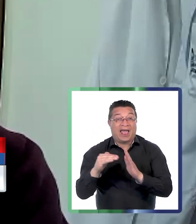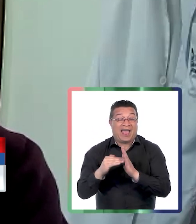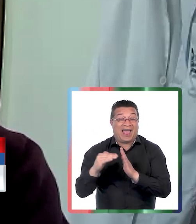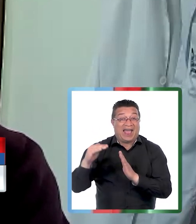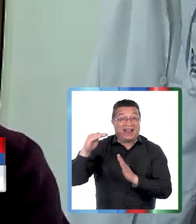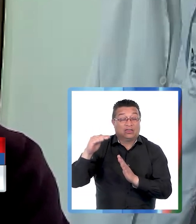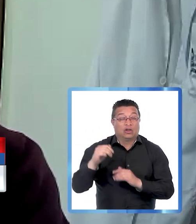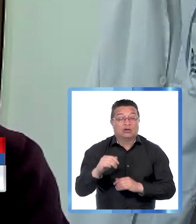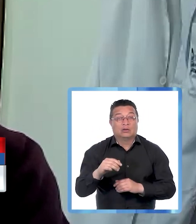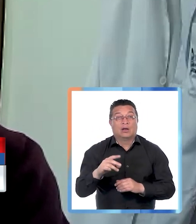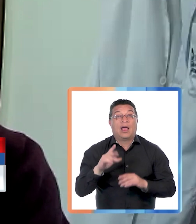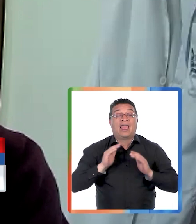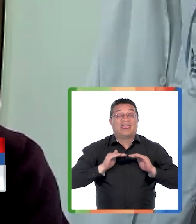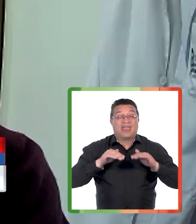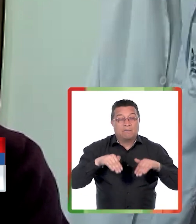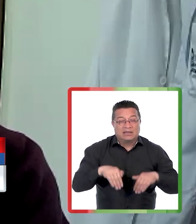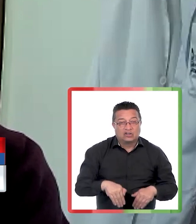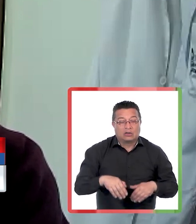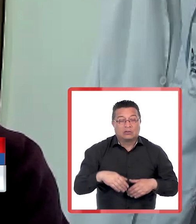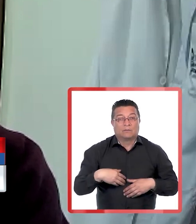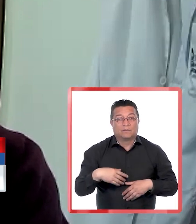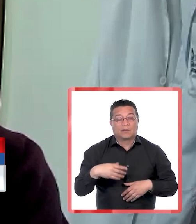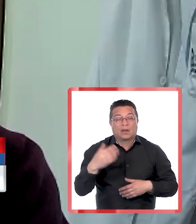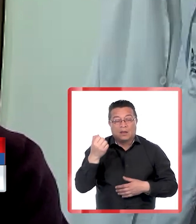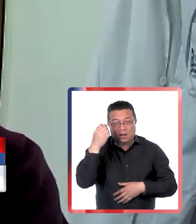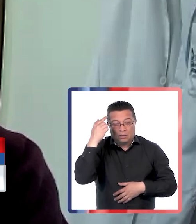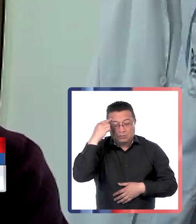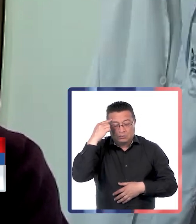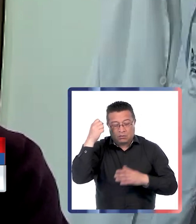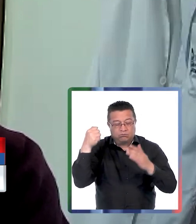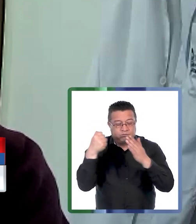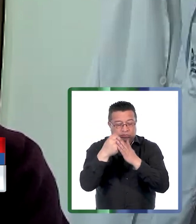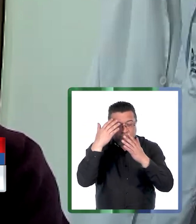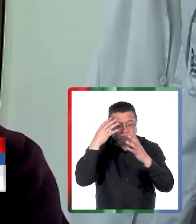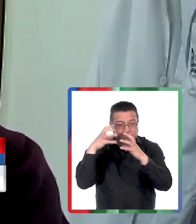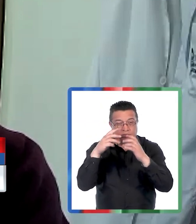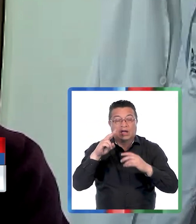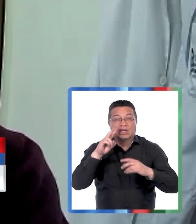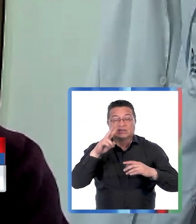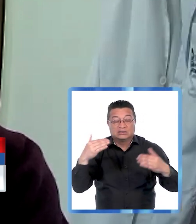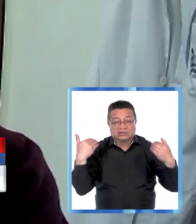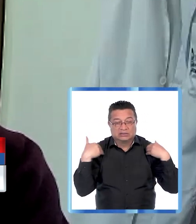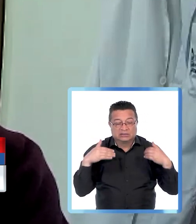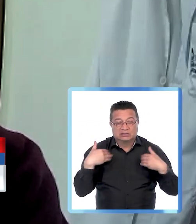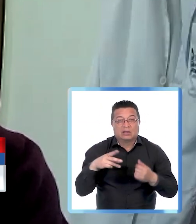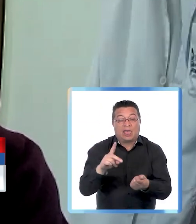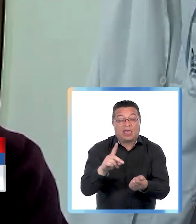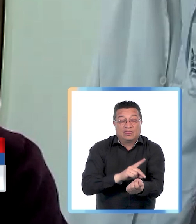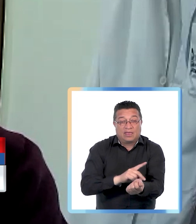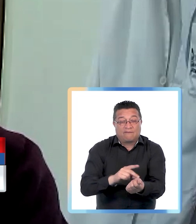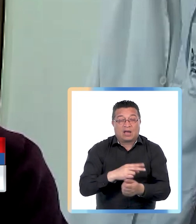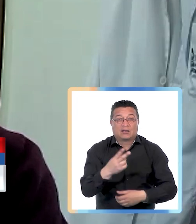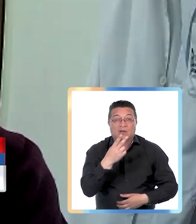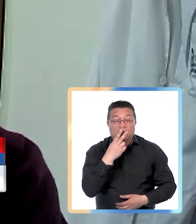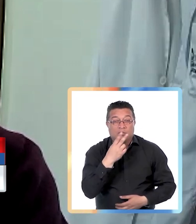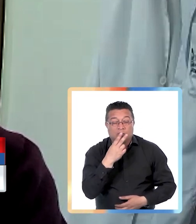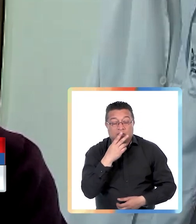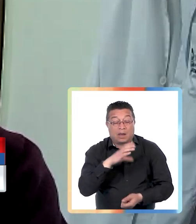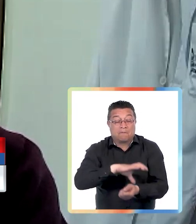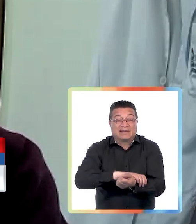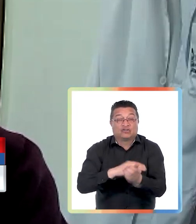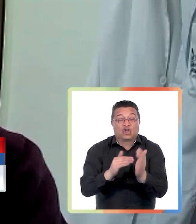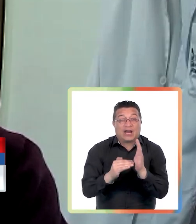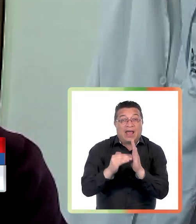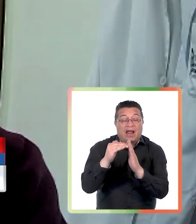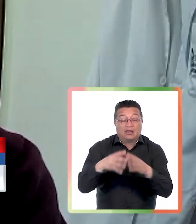LDL alto, la depresión, los traumatismos del encéfalo, la inactividad física, la diabetes, el